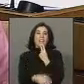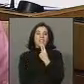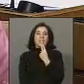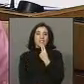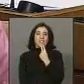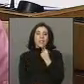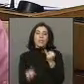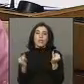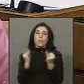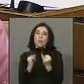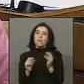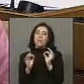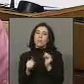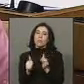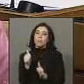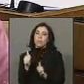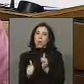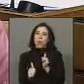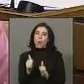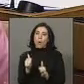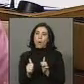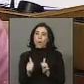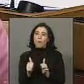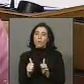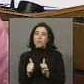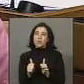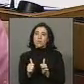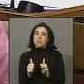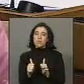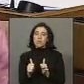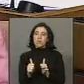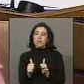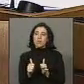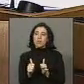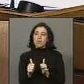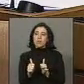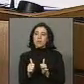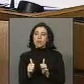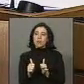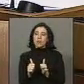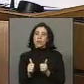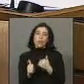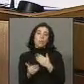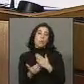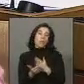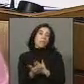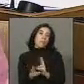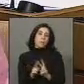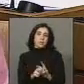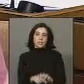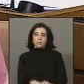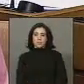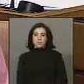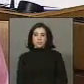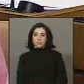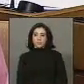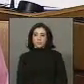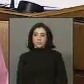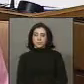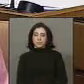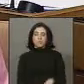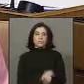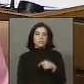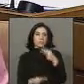de una manera profesional o de una manera laboral a que, como nos corresponda llevarla a cabo. Es así como